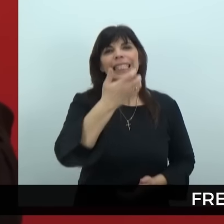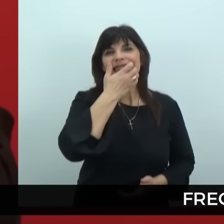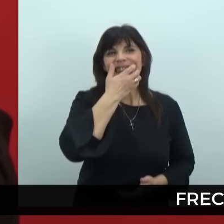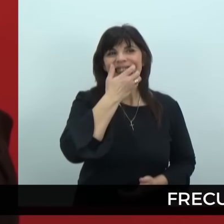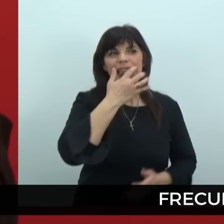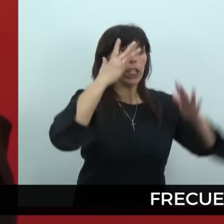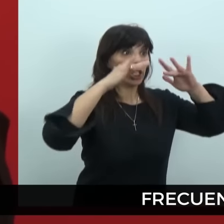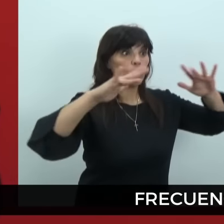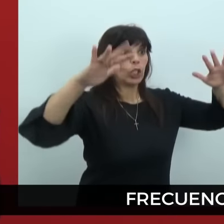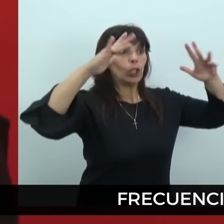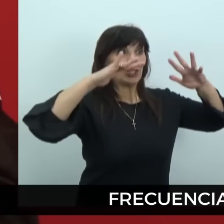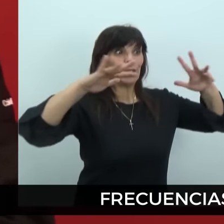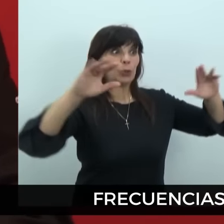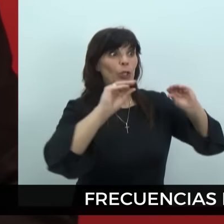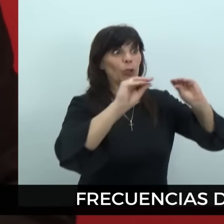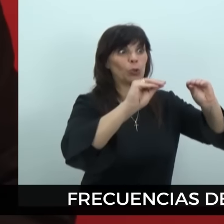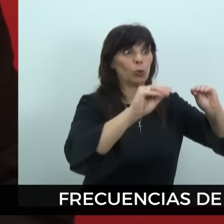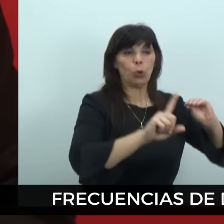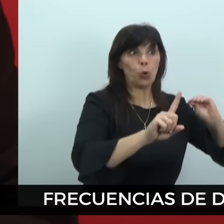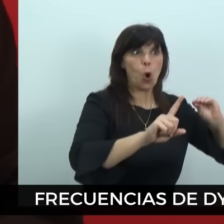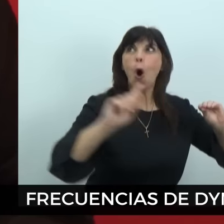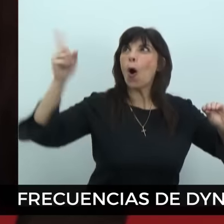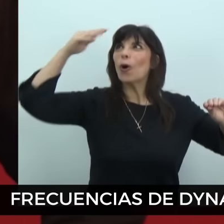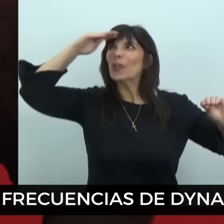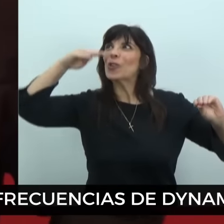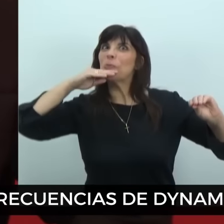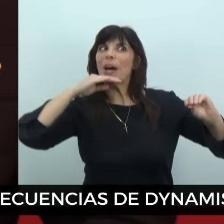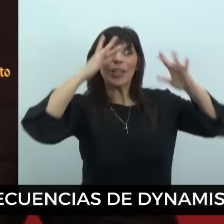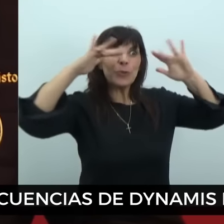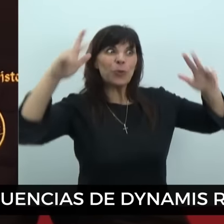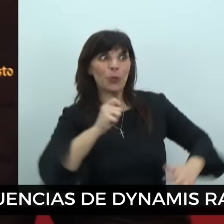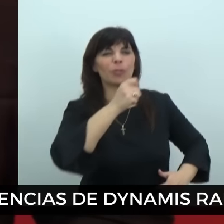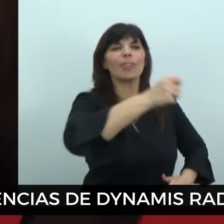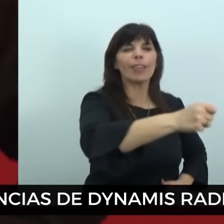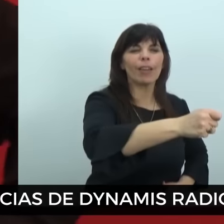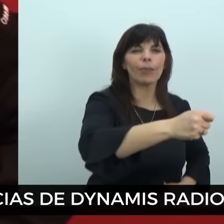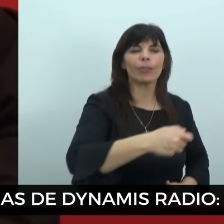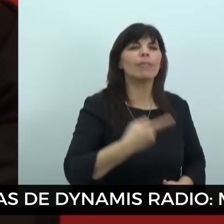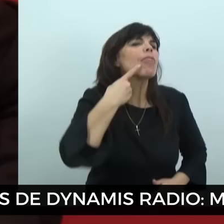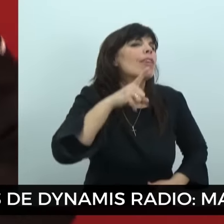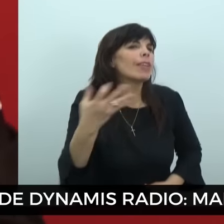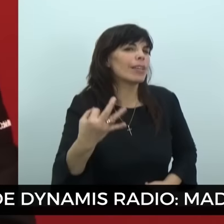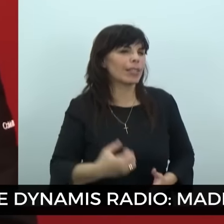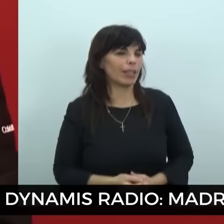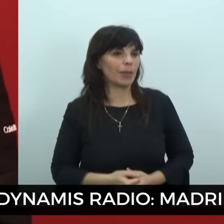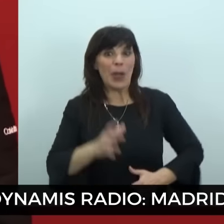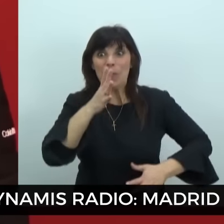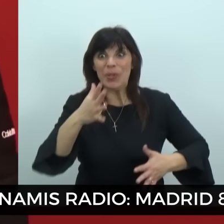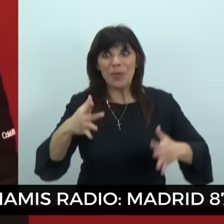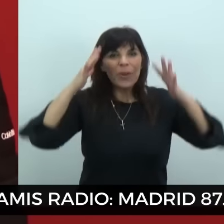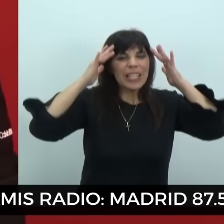sino es Dios el Padre que te ha dado esos sueños? ¿Por qué? Porque un sueño tiene el poder de